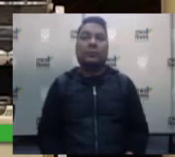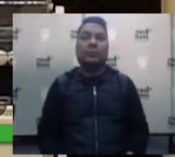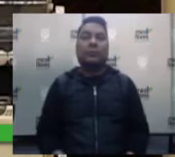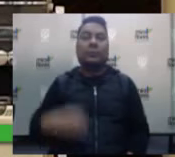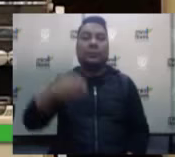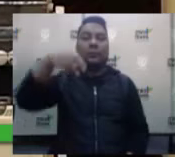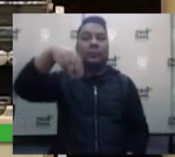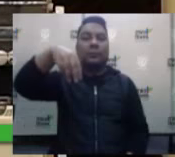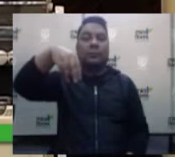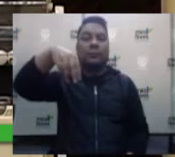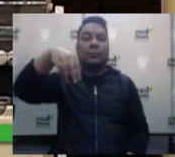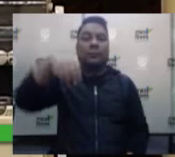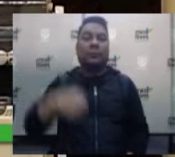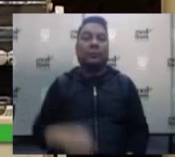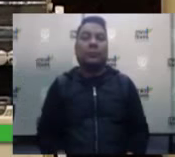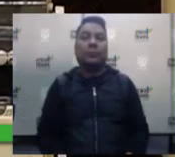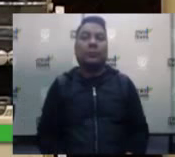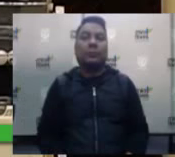M.